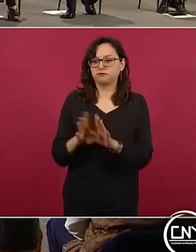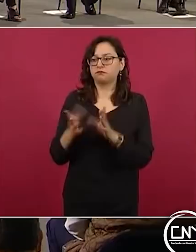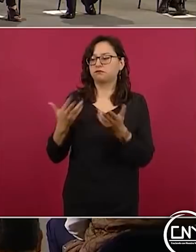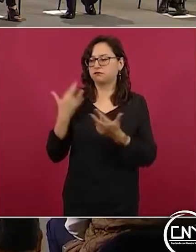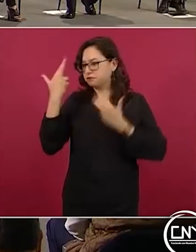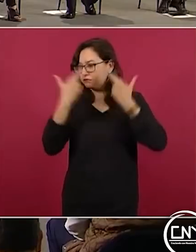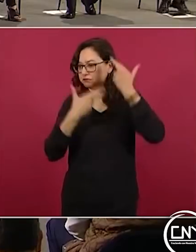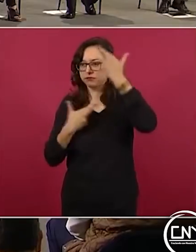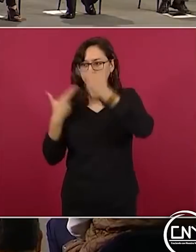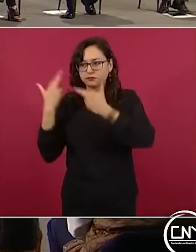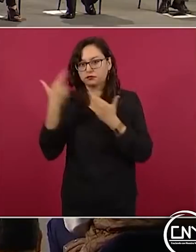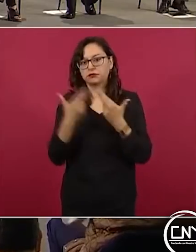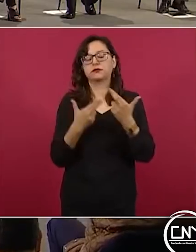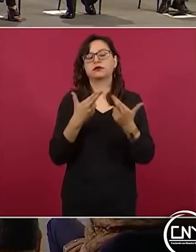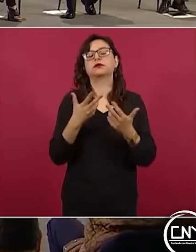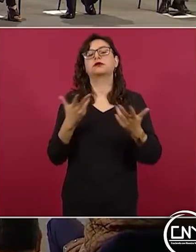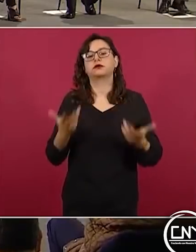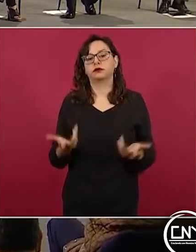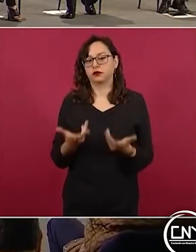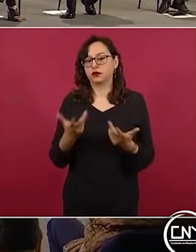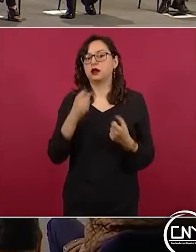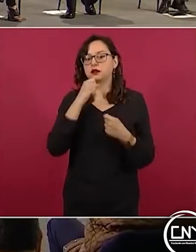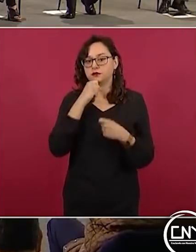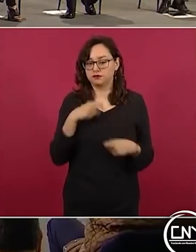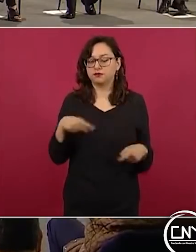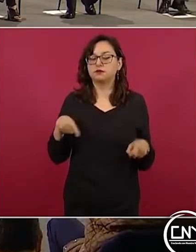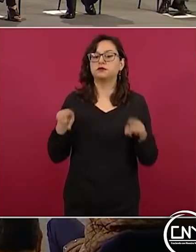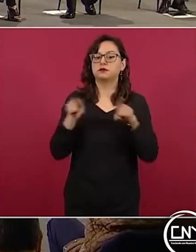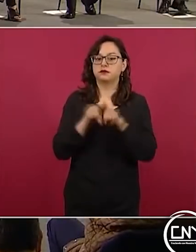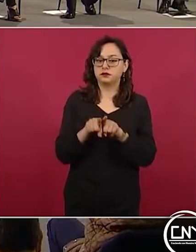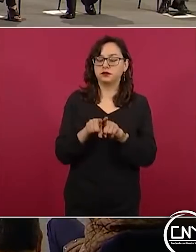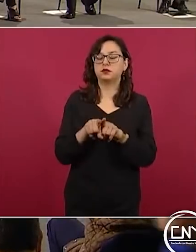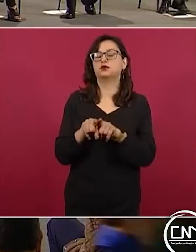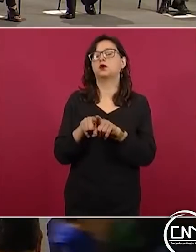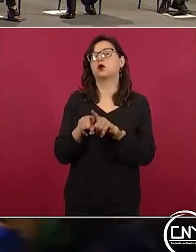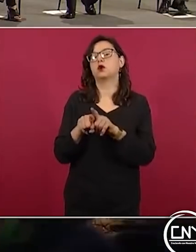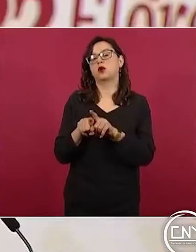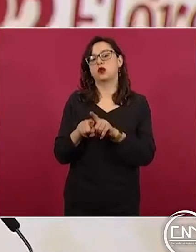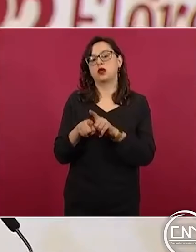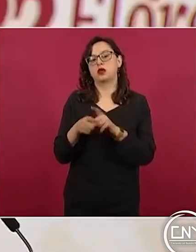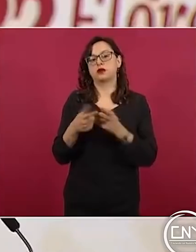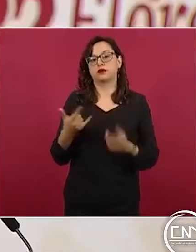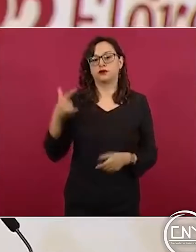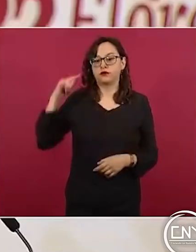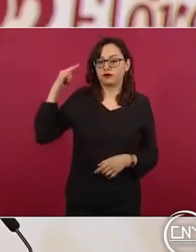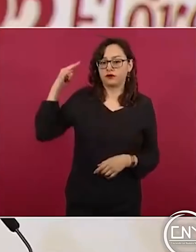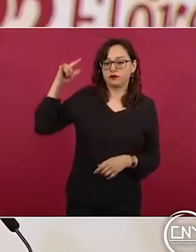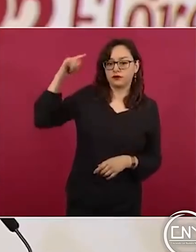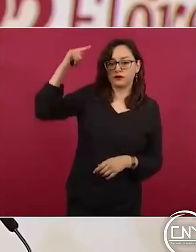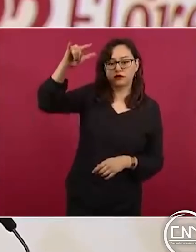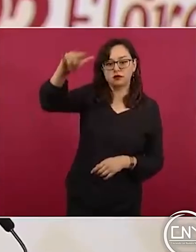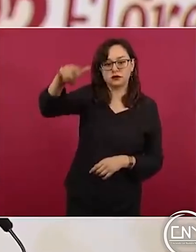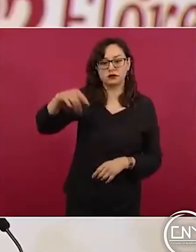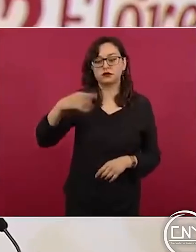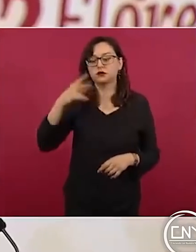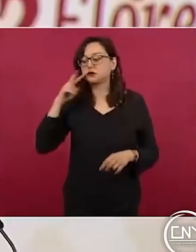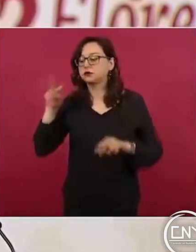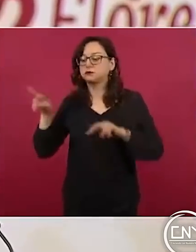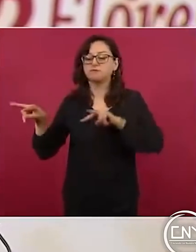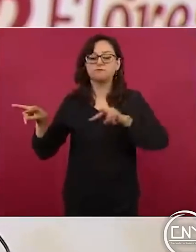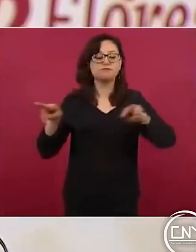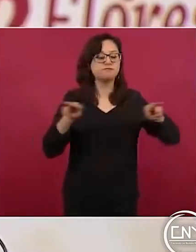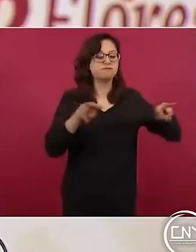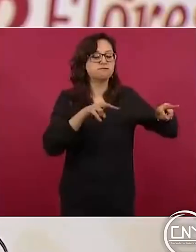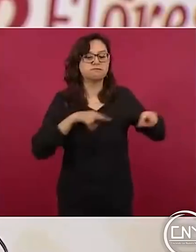estudios previos. Igual, realizando estos tipos de vuelos LIDAR para tener un conocimiento